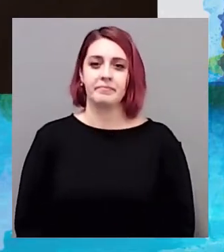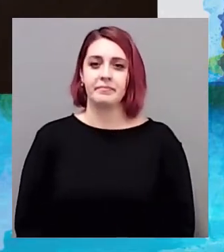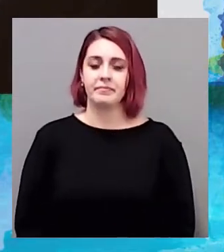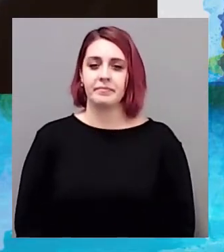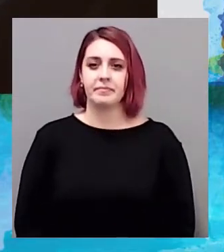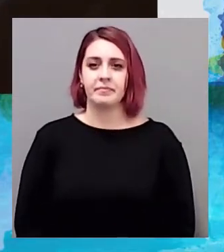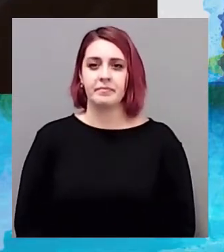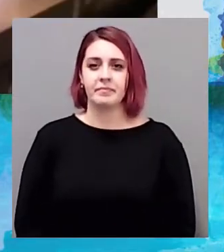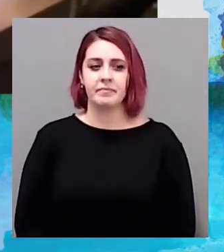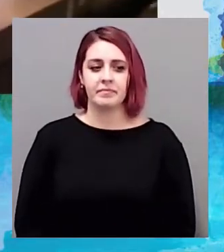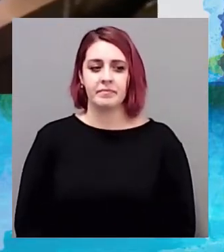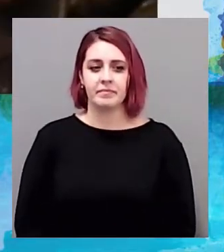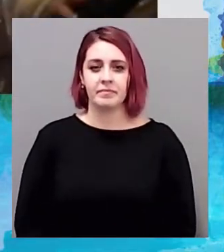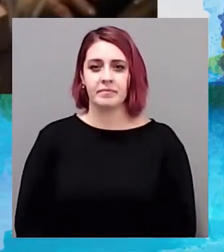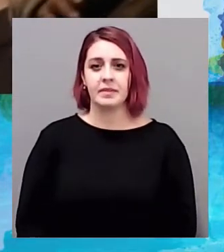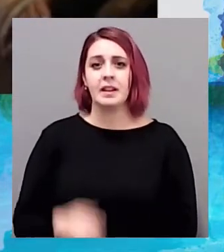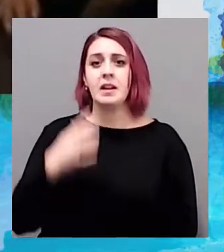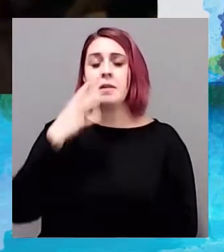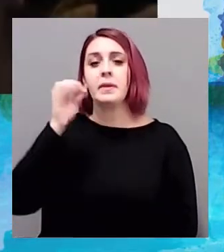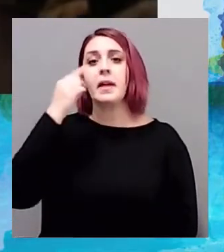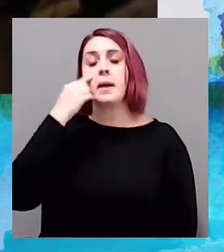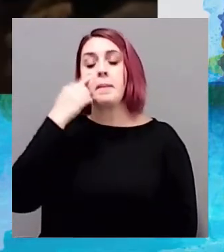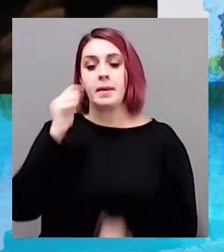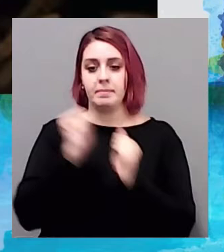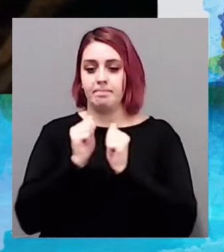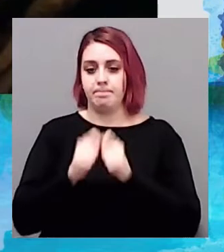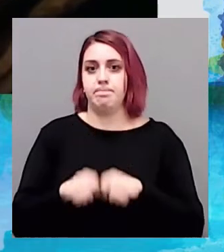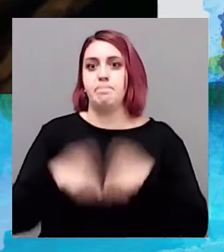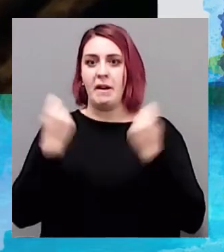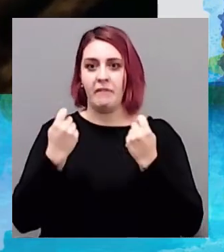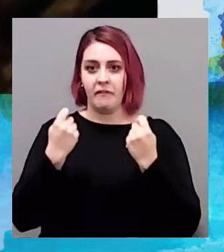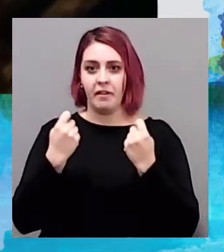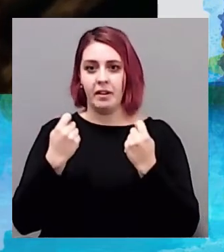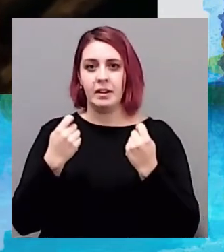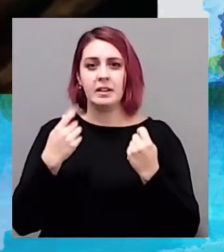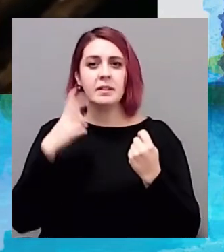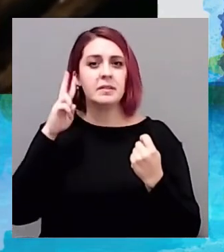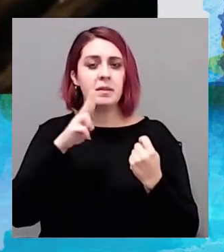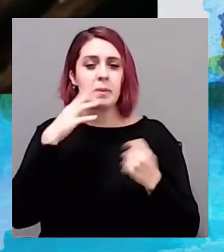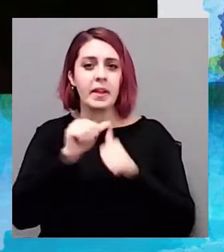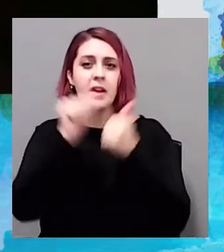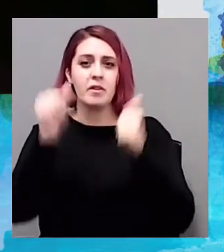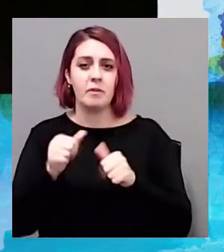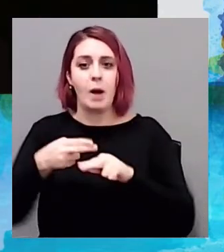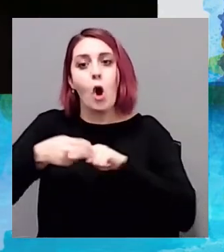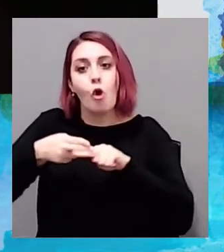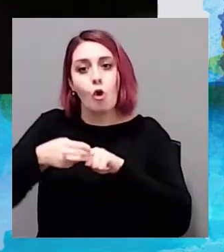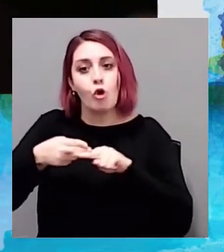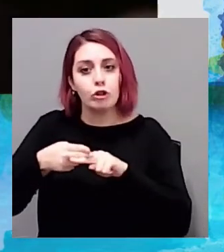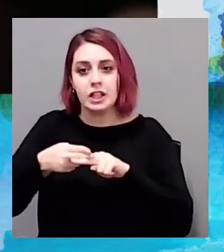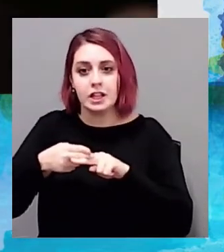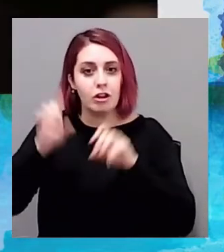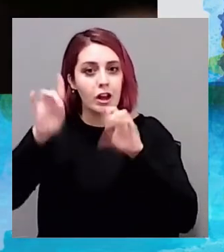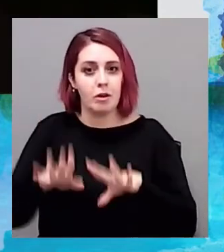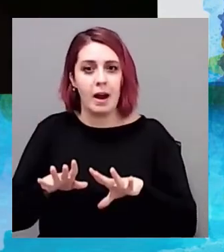Vieron que una piedra se partía y se abría en lasca y que cogía, como ahora veréis, la forma de un cuchillo, una forma bastante puntiaguda. Sí. Este